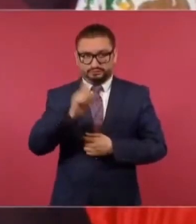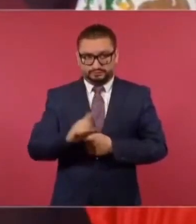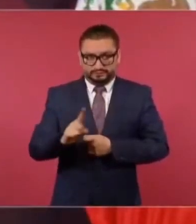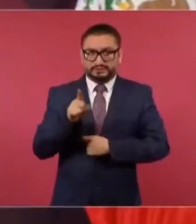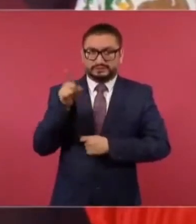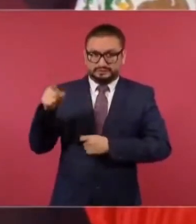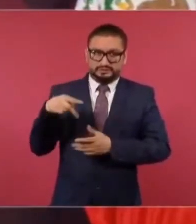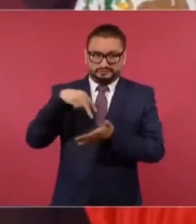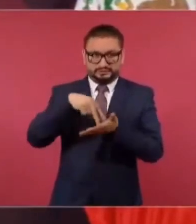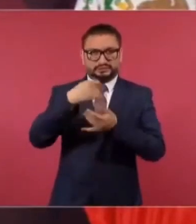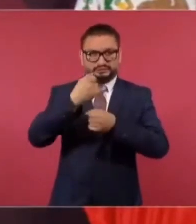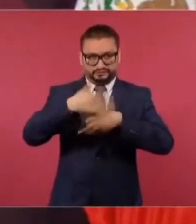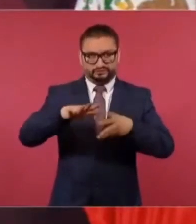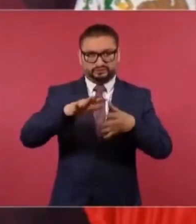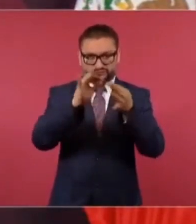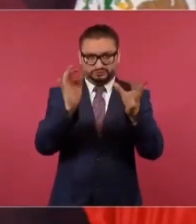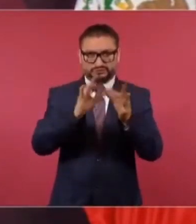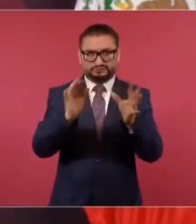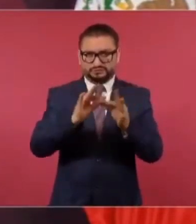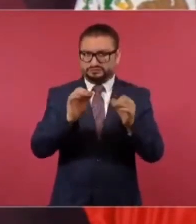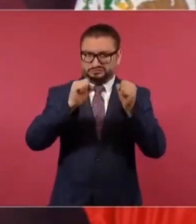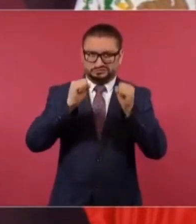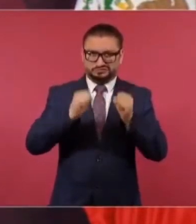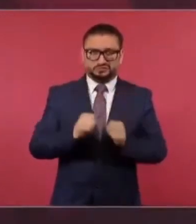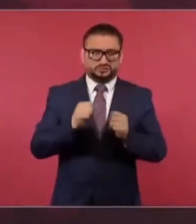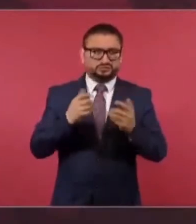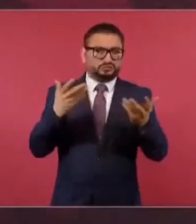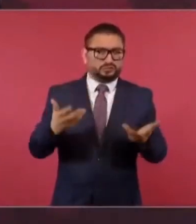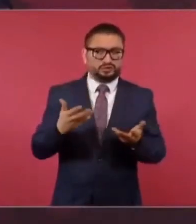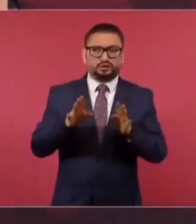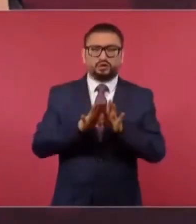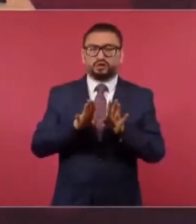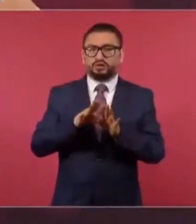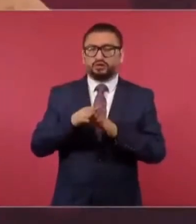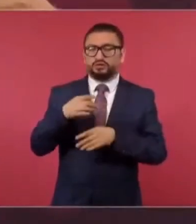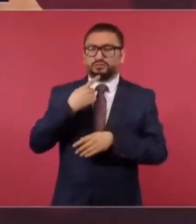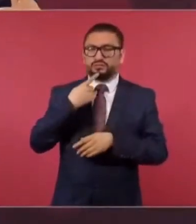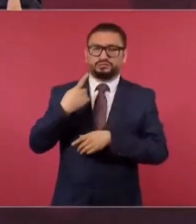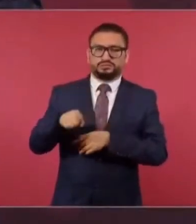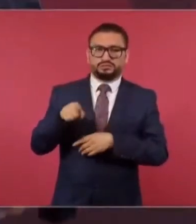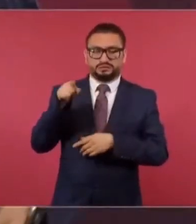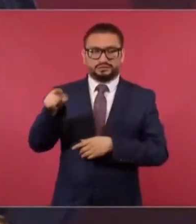va a informar seguramente de la acusación